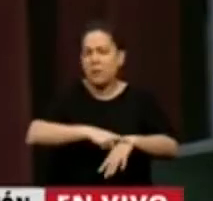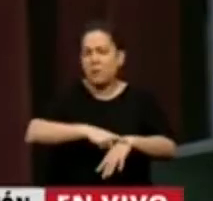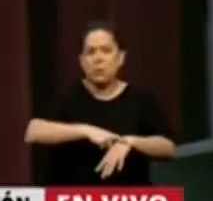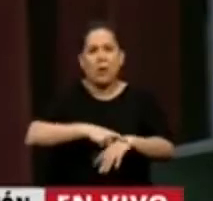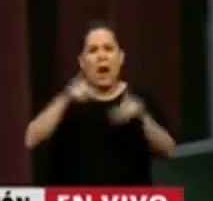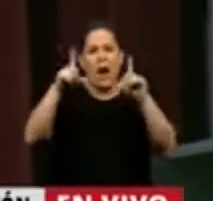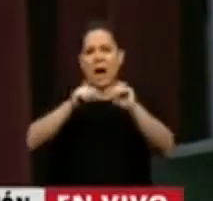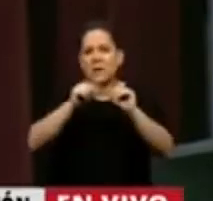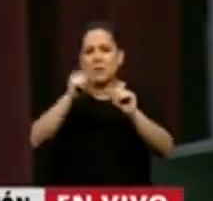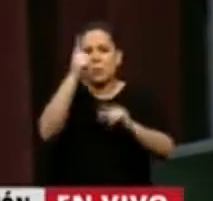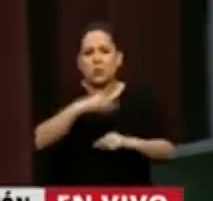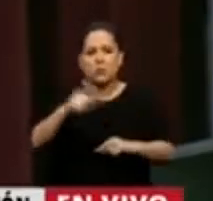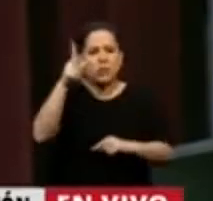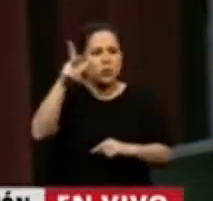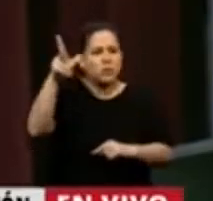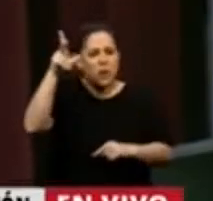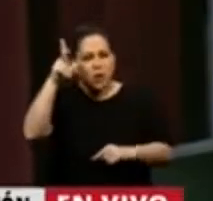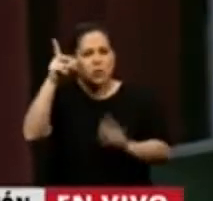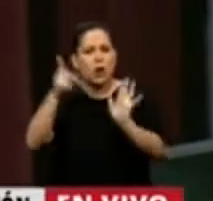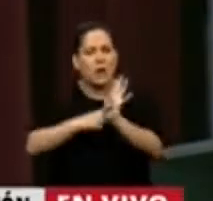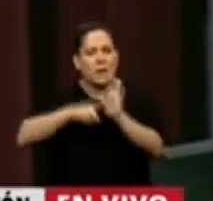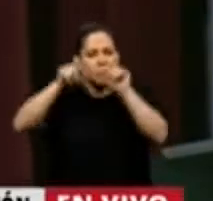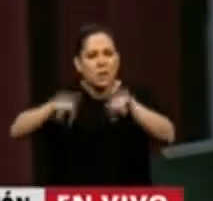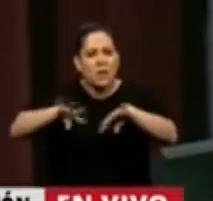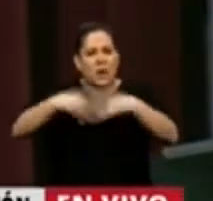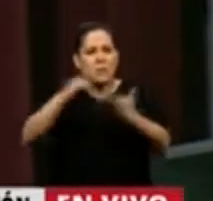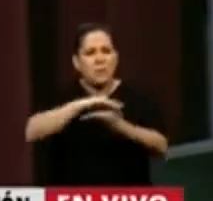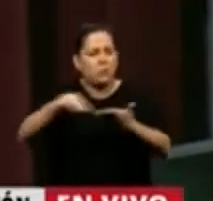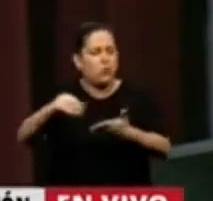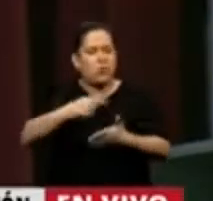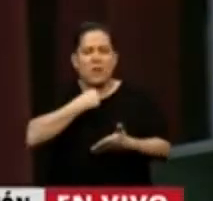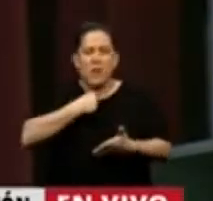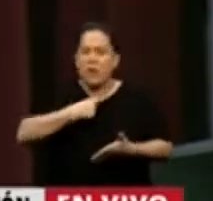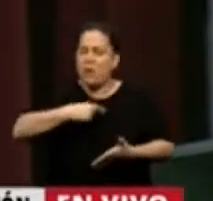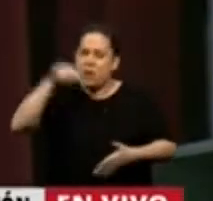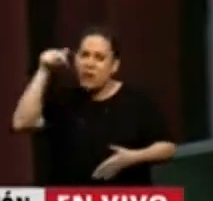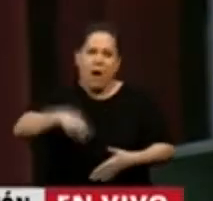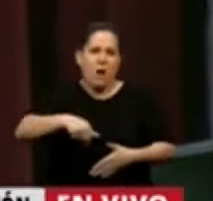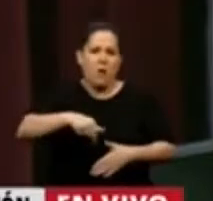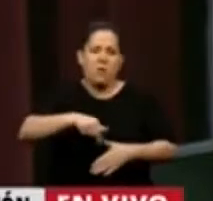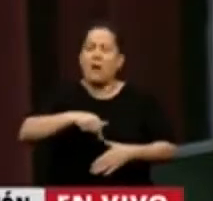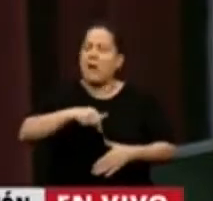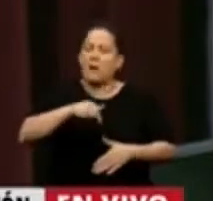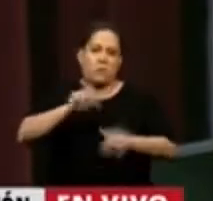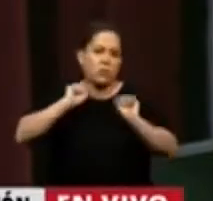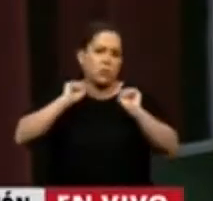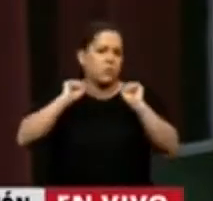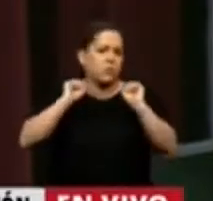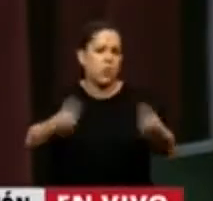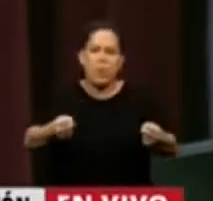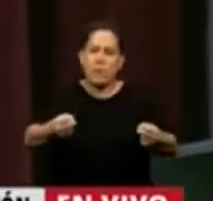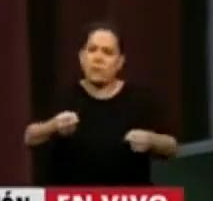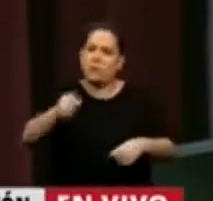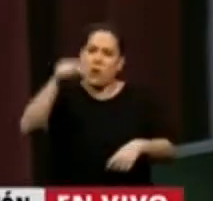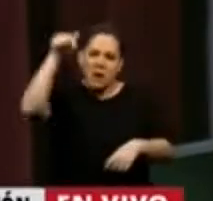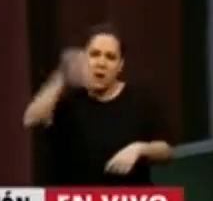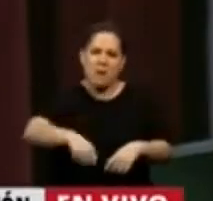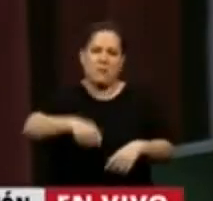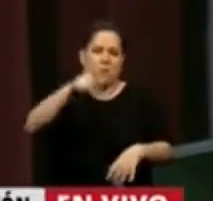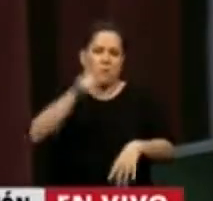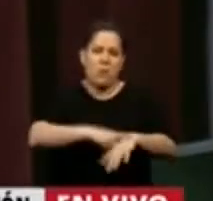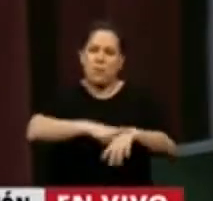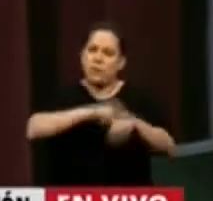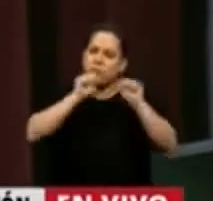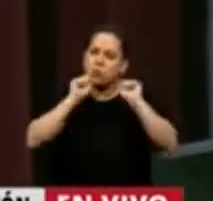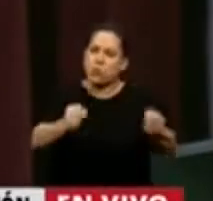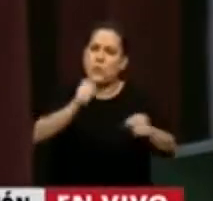del artículo 188 del reglamento, disponer la suspensión inmediata